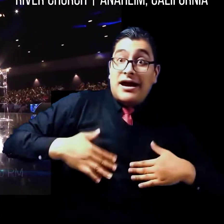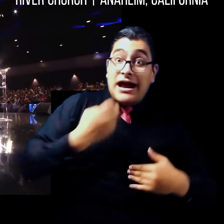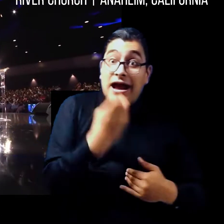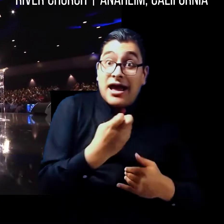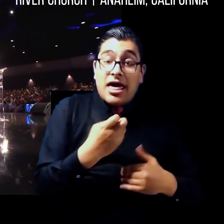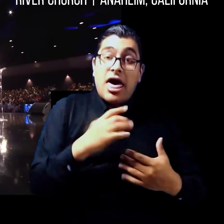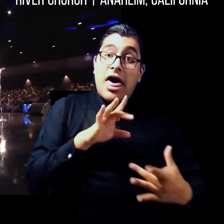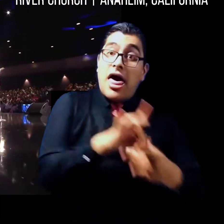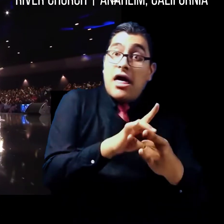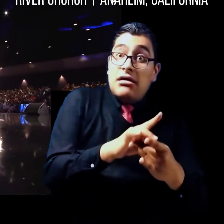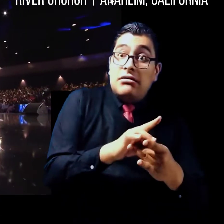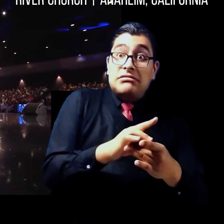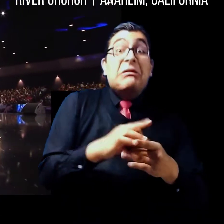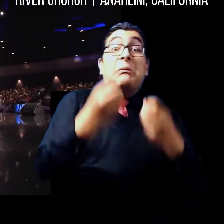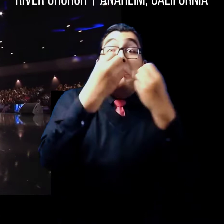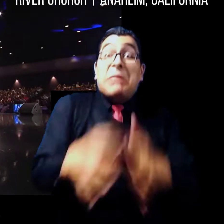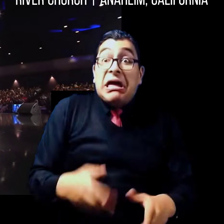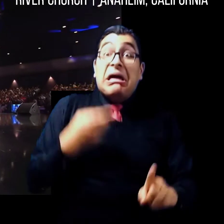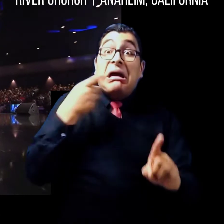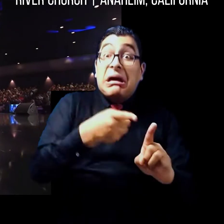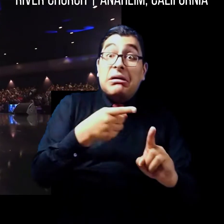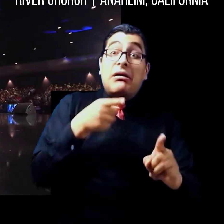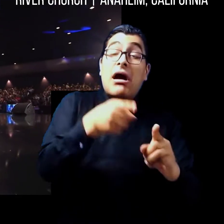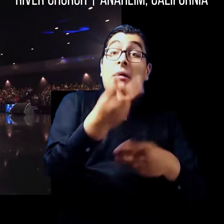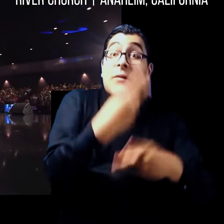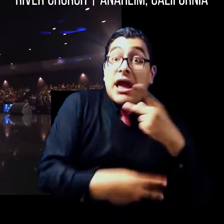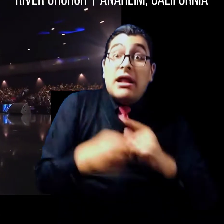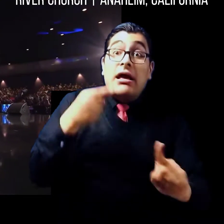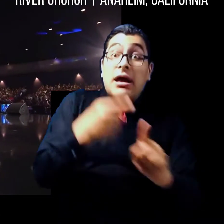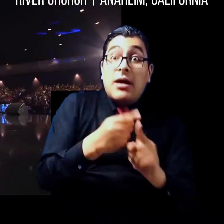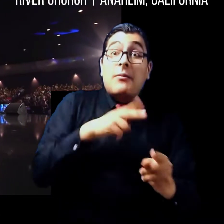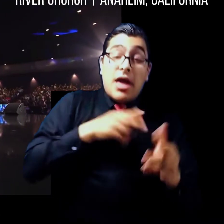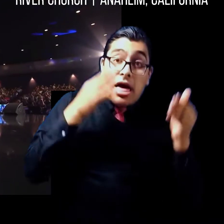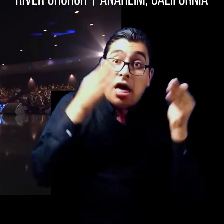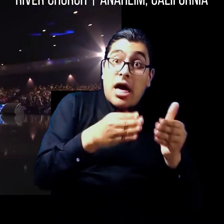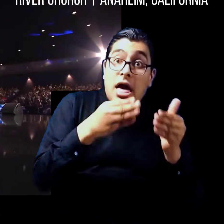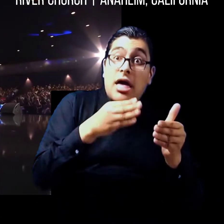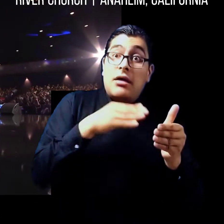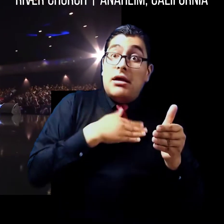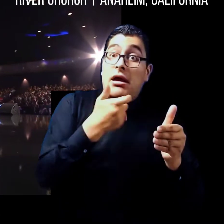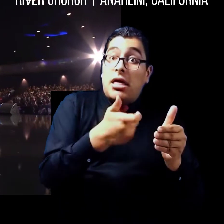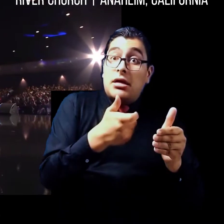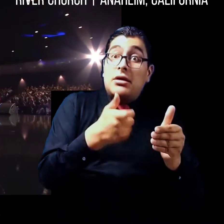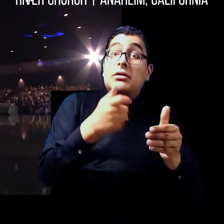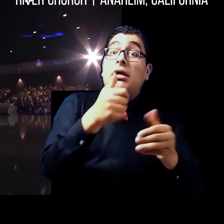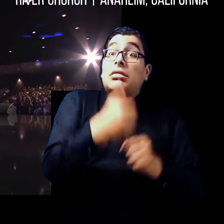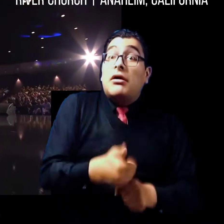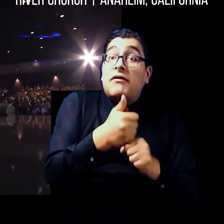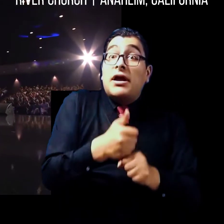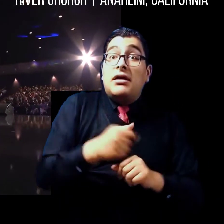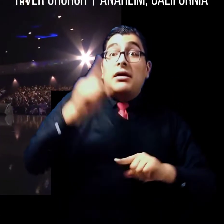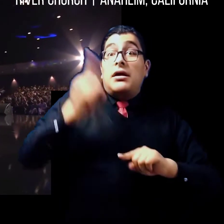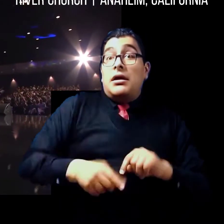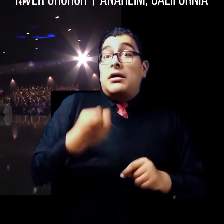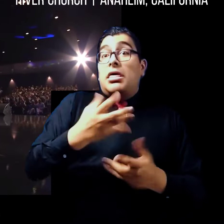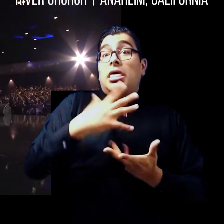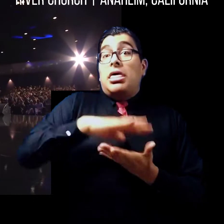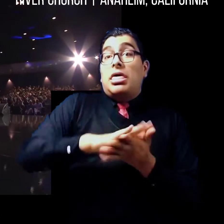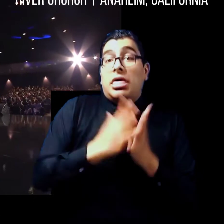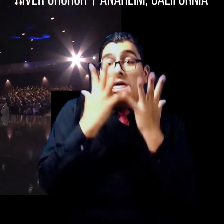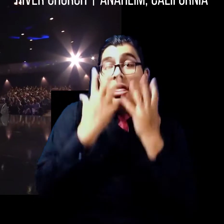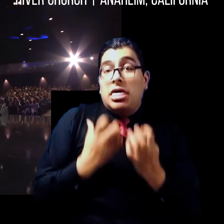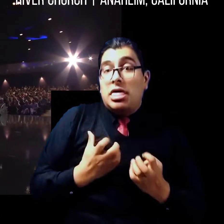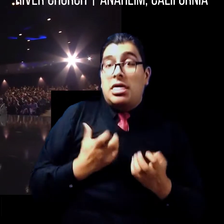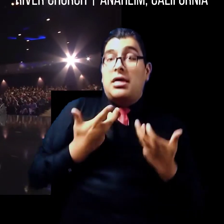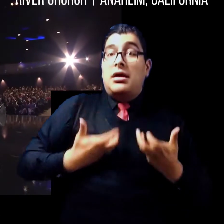vestías. Si la base de tu felicidad es tu vocación, tus relaciones, tu dinero, entonces sufrir te quita la fuente de alegría. Pero si